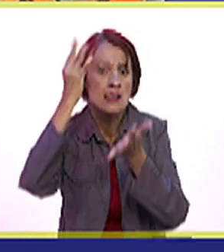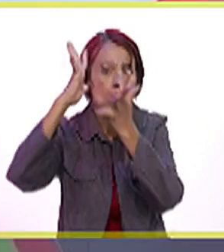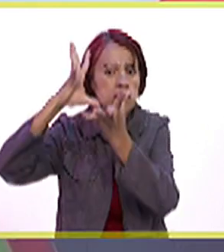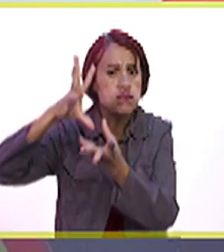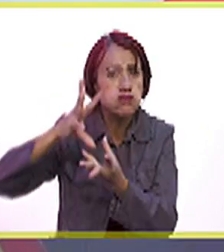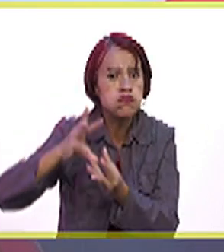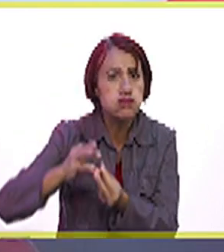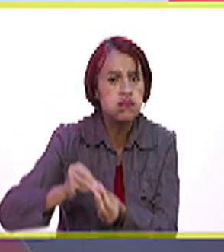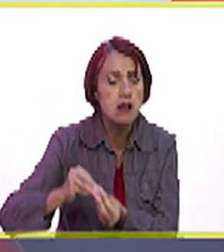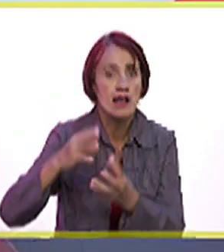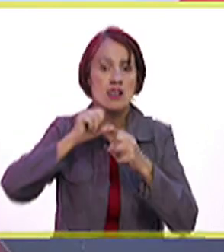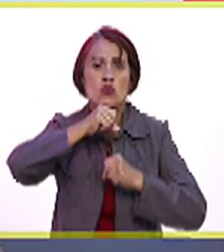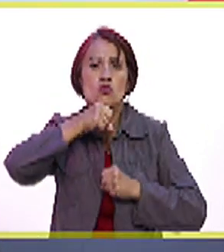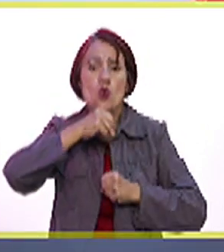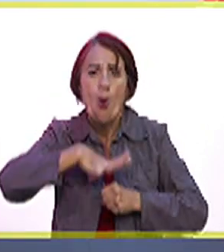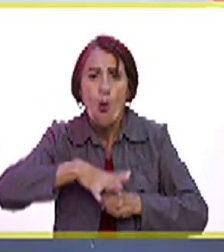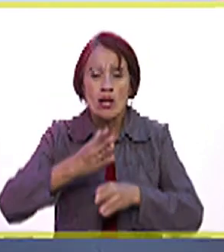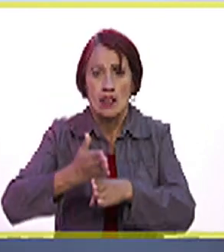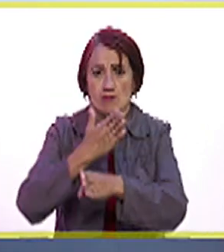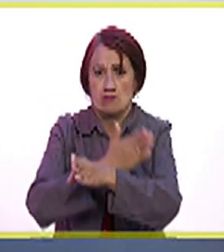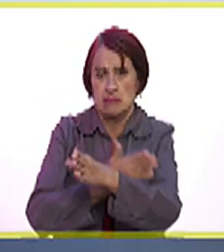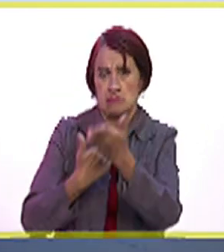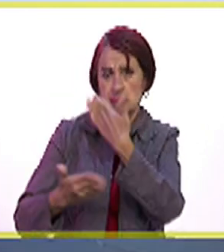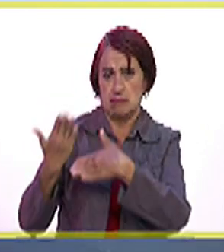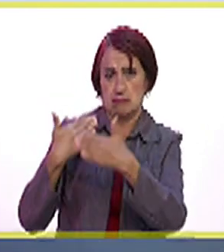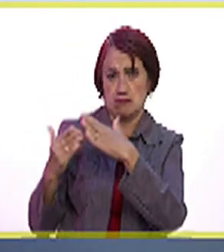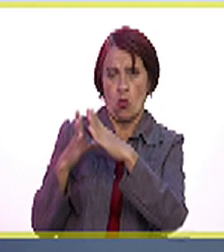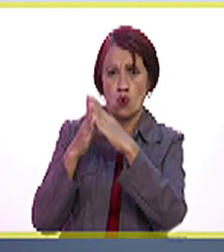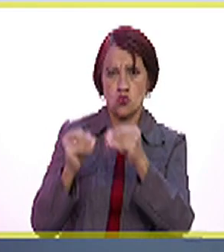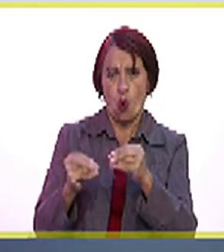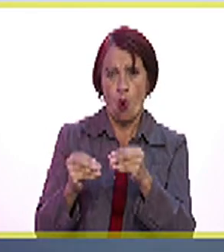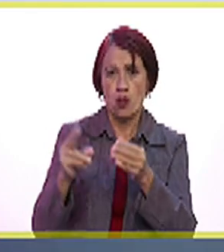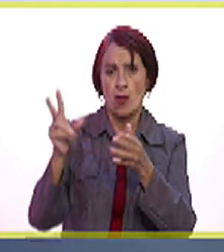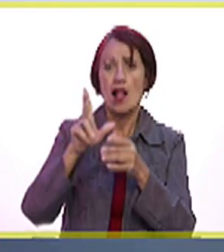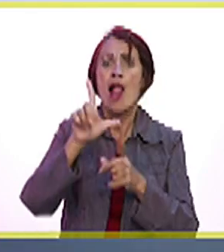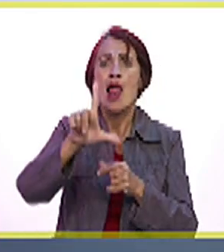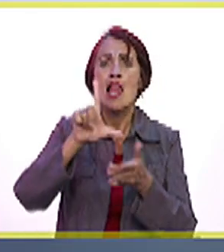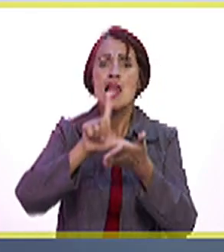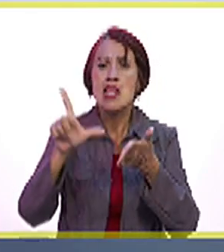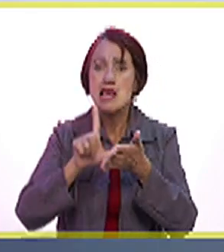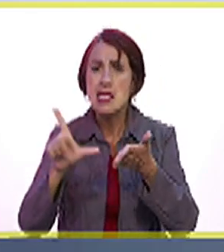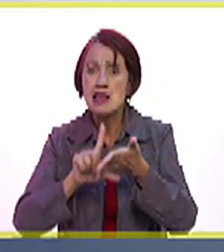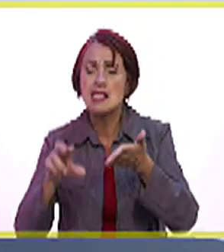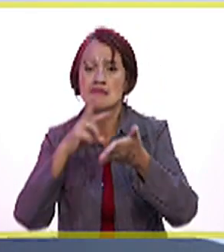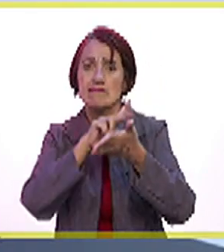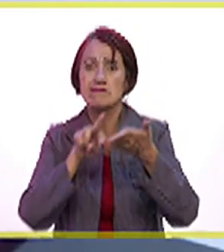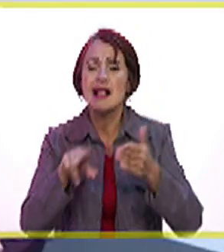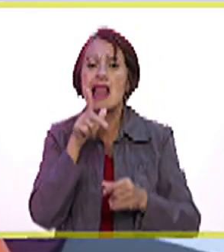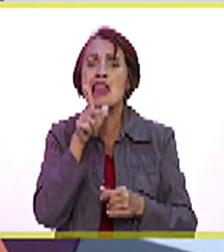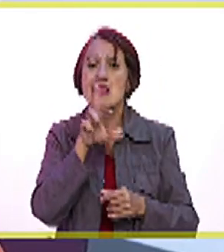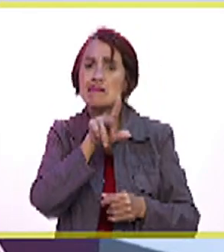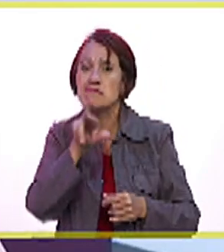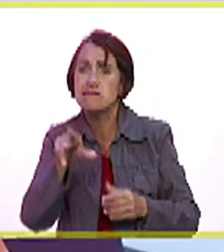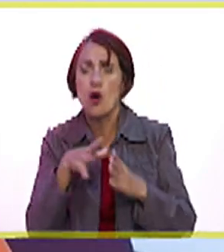historias, hablamos del romanticismo, hablamos de la lírica hispanoamericana, la lírica